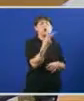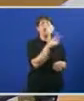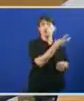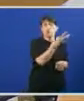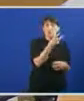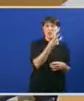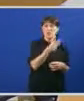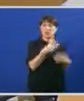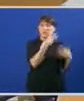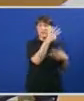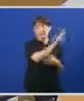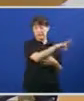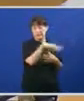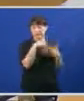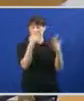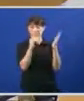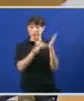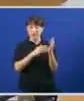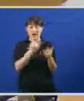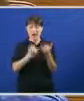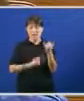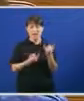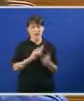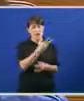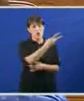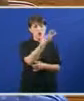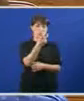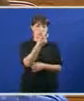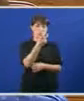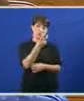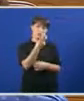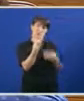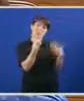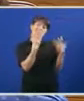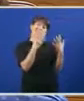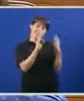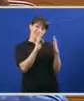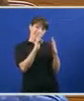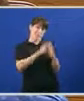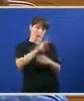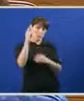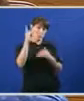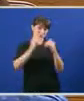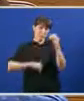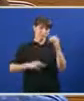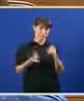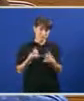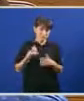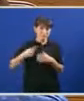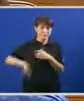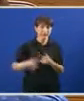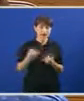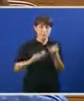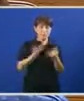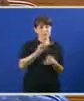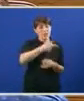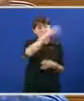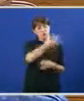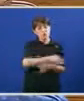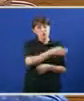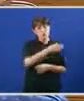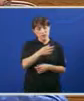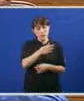236.000 cobran menos de 684 euros ao mes. E solamente a cuarta parte dos pensionistas superan os 1.000 euros de